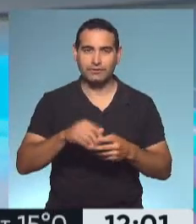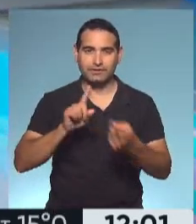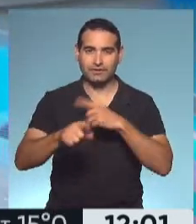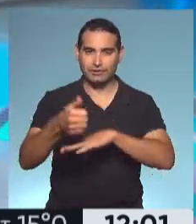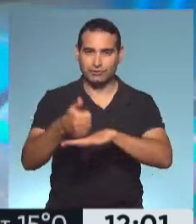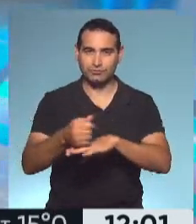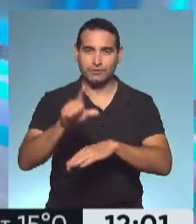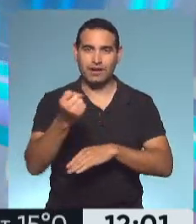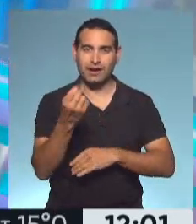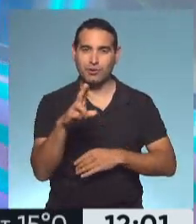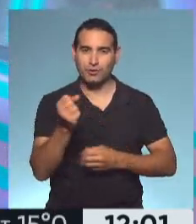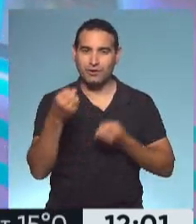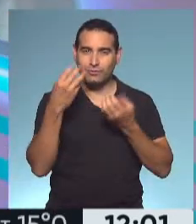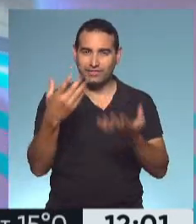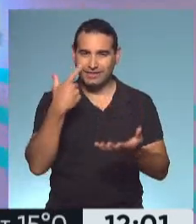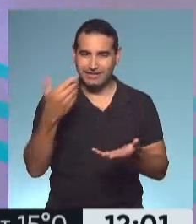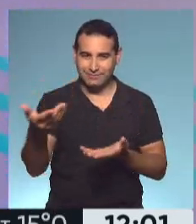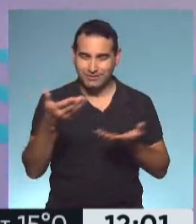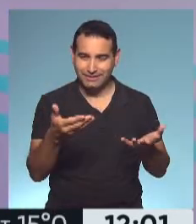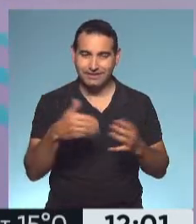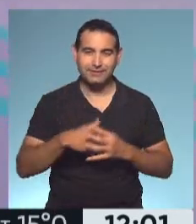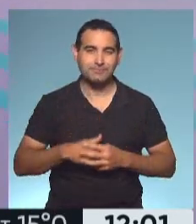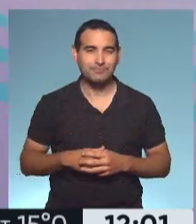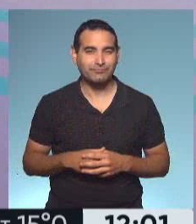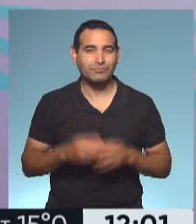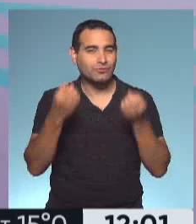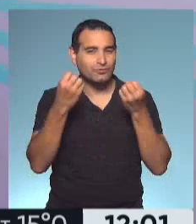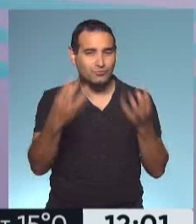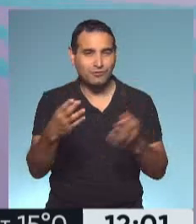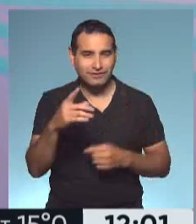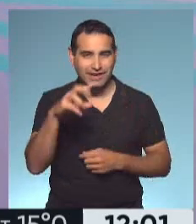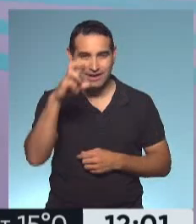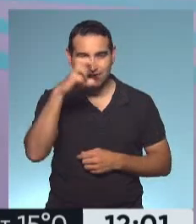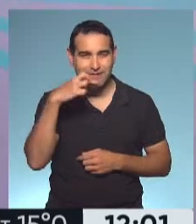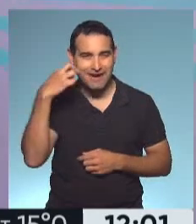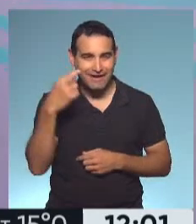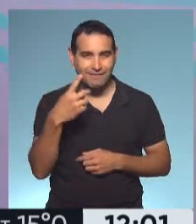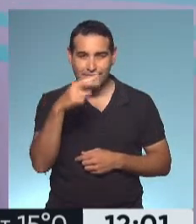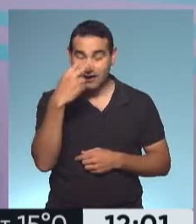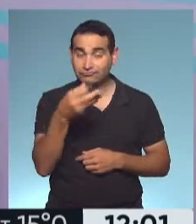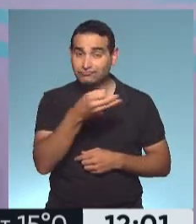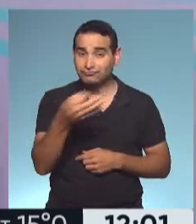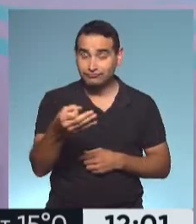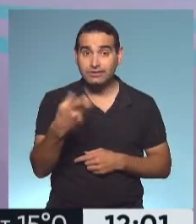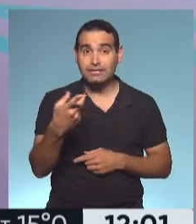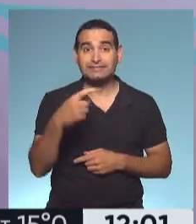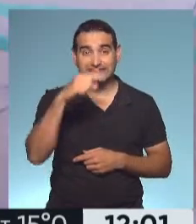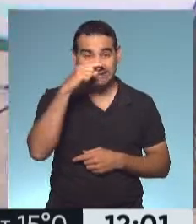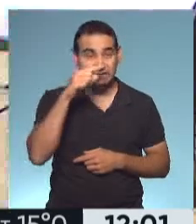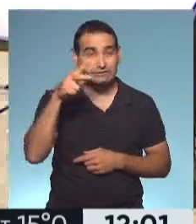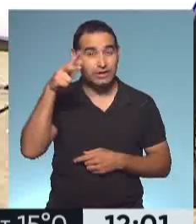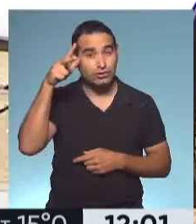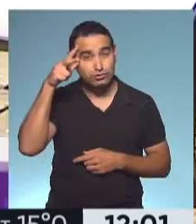tema. Laura Maiocchi, buen día y bienvenida. ¿Cómo te va, Pablo? Verónica, cuando hablamos de las pymes tenemos que hablar de casi del 78